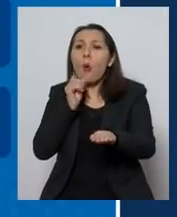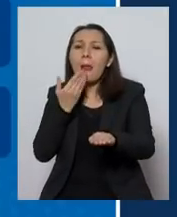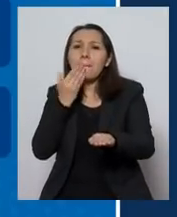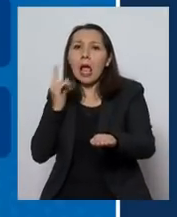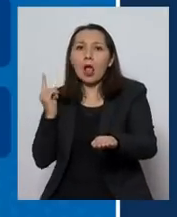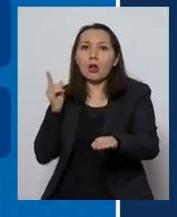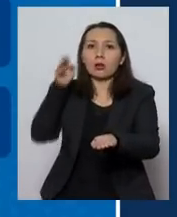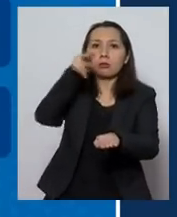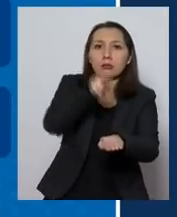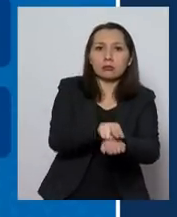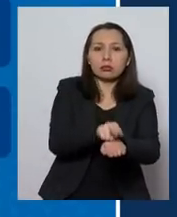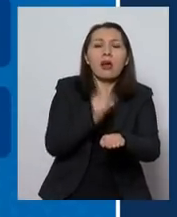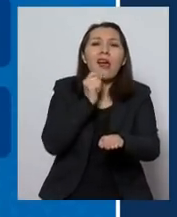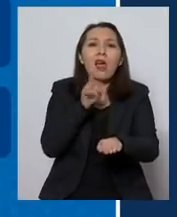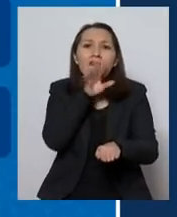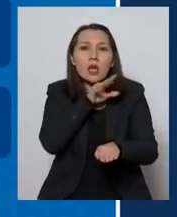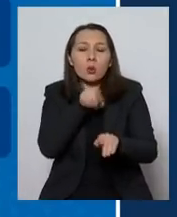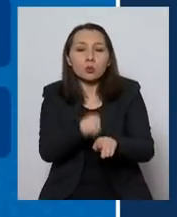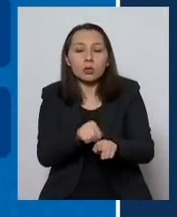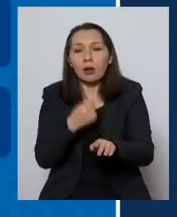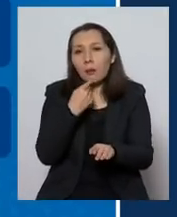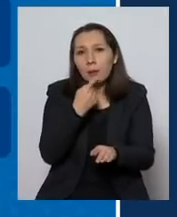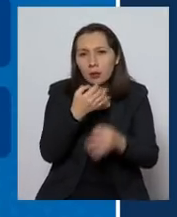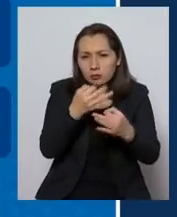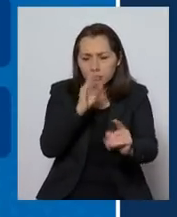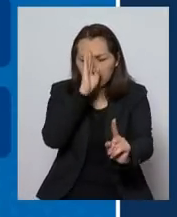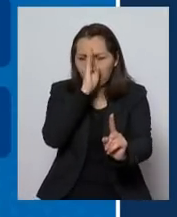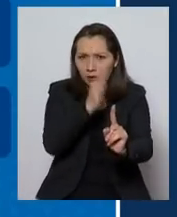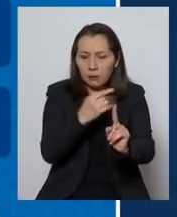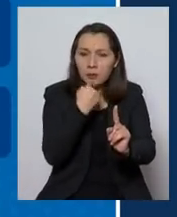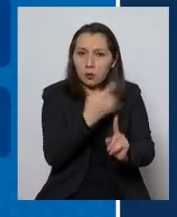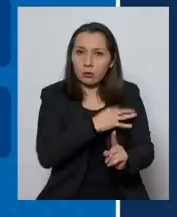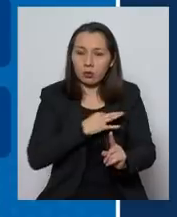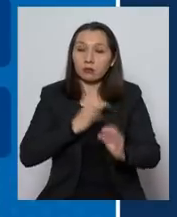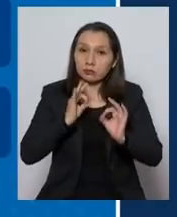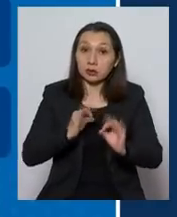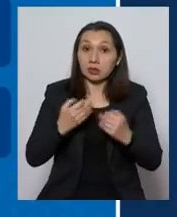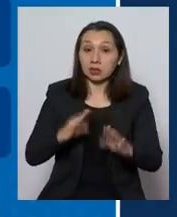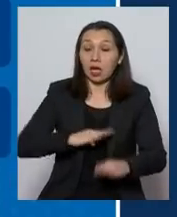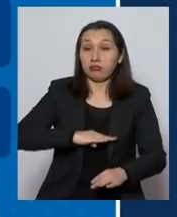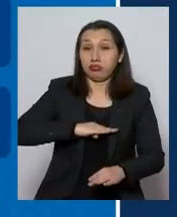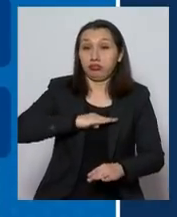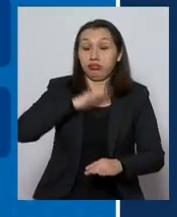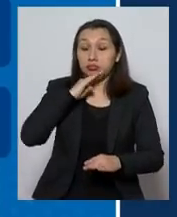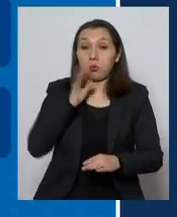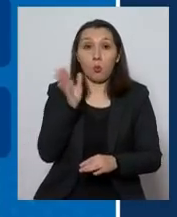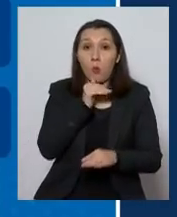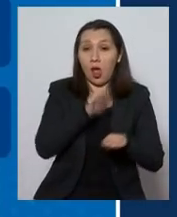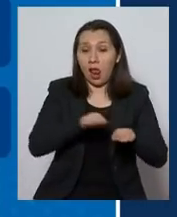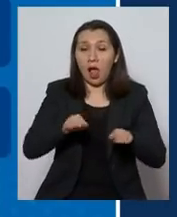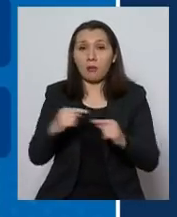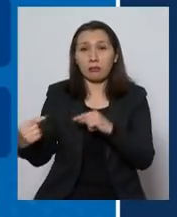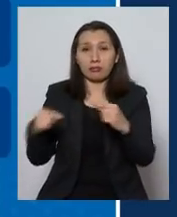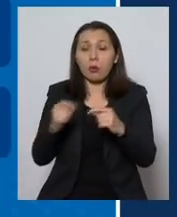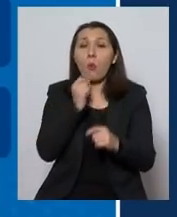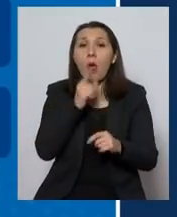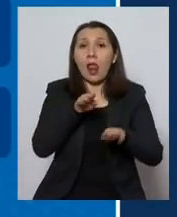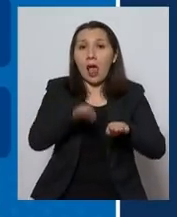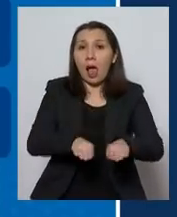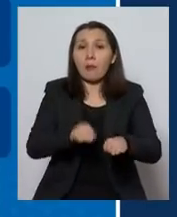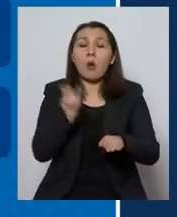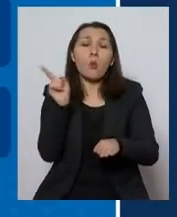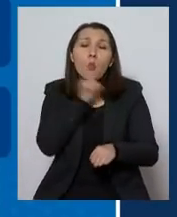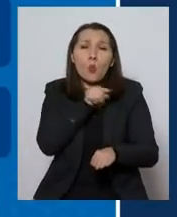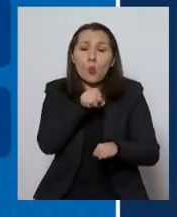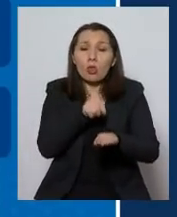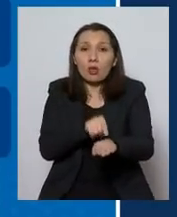para utilizar esa cama. Le quiero preguntar al ministro derechamente si se reconoce que ya llegamos a ese momento, el debate de la última cama ya llegó a nuestro